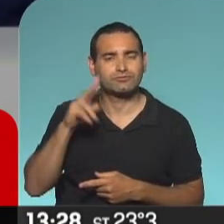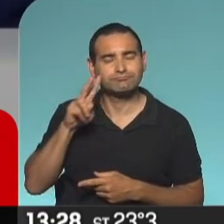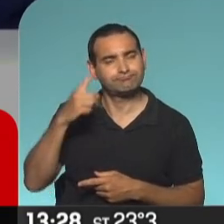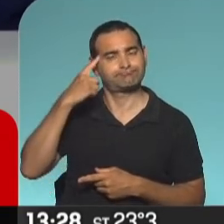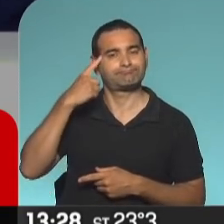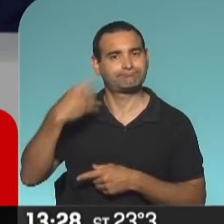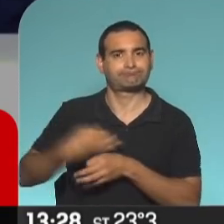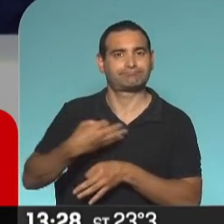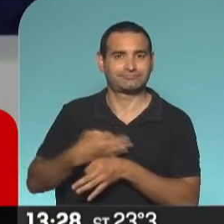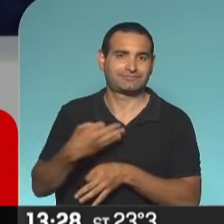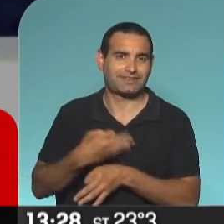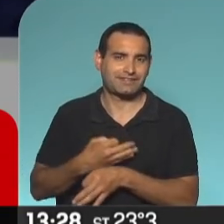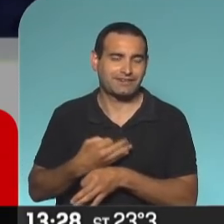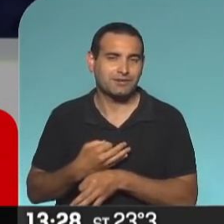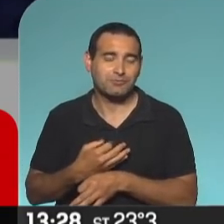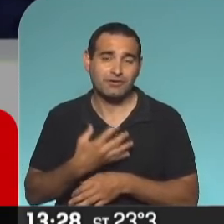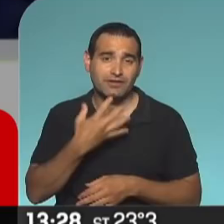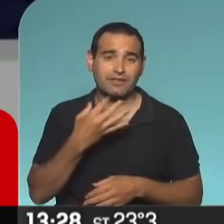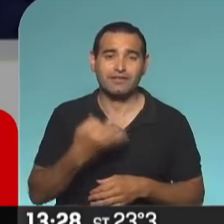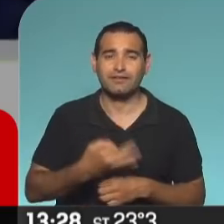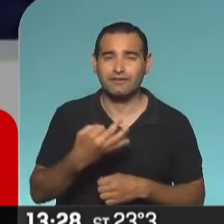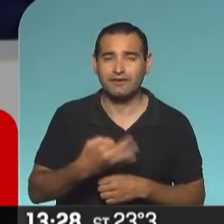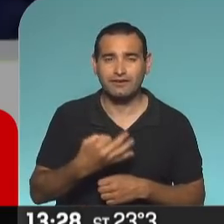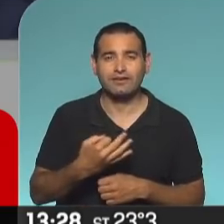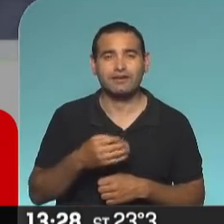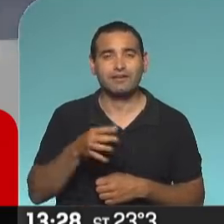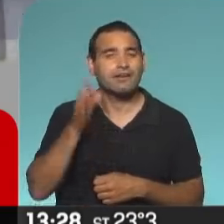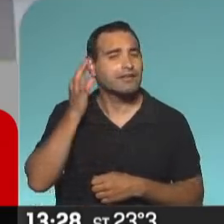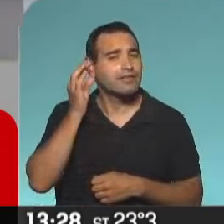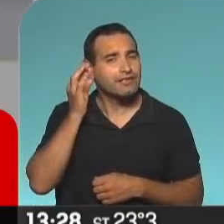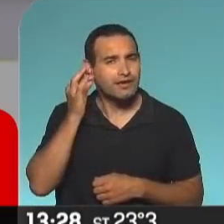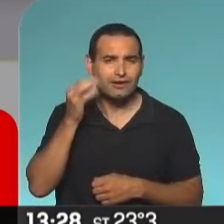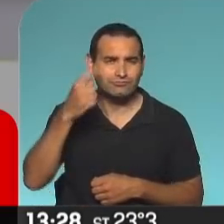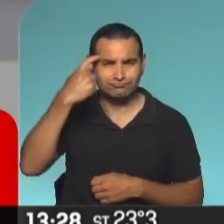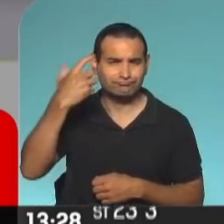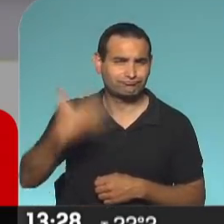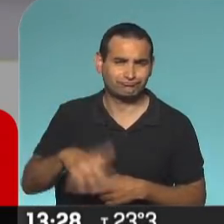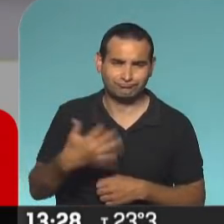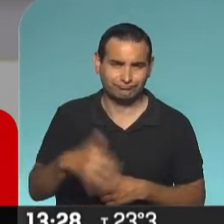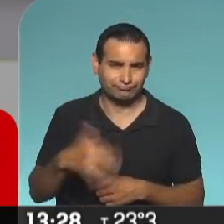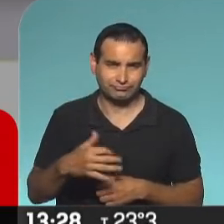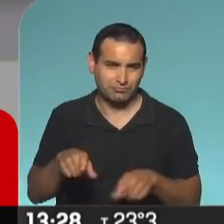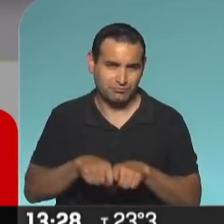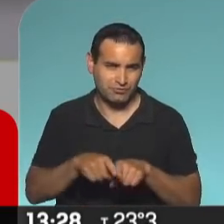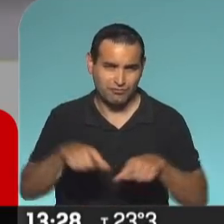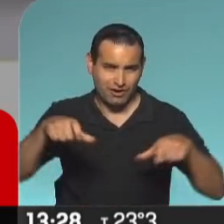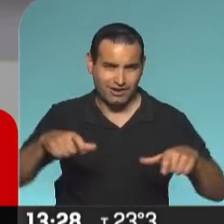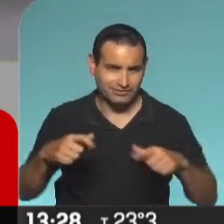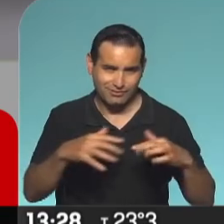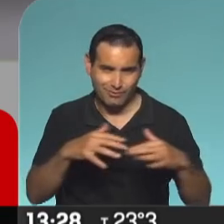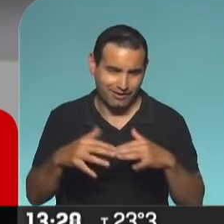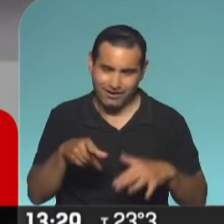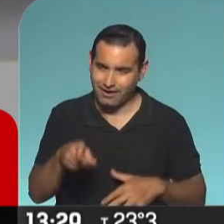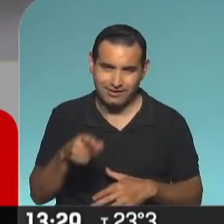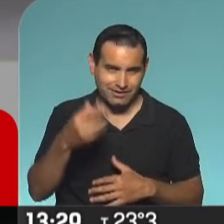¿no? Porque la verdad que era muy, muy, muy, muy inteligente, como lo era dentro de la cancha. Y uno